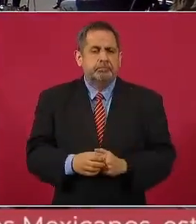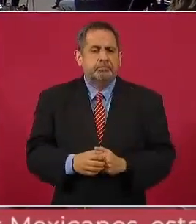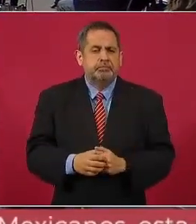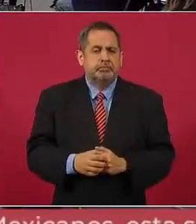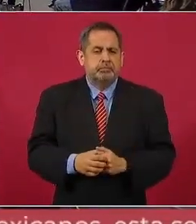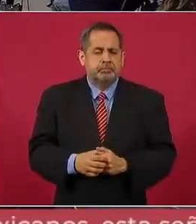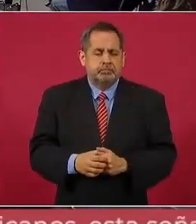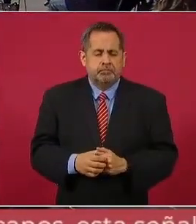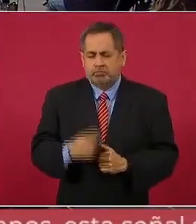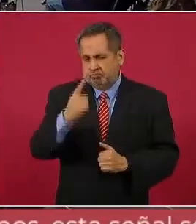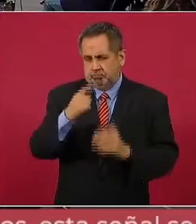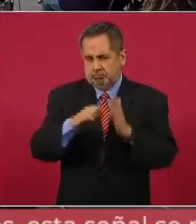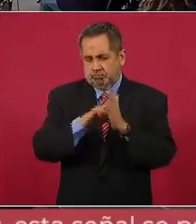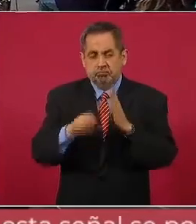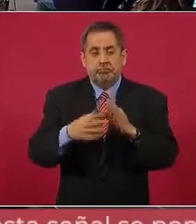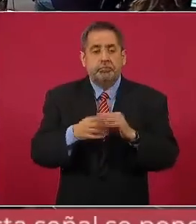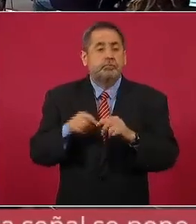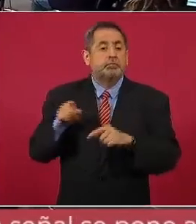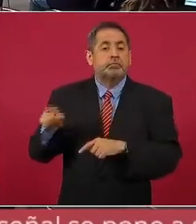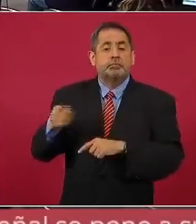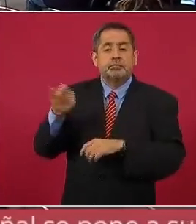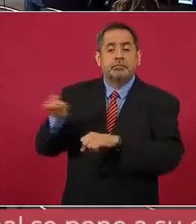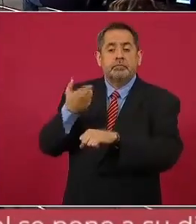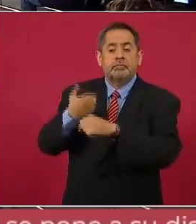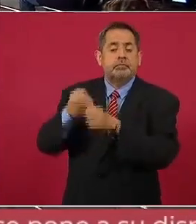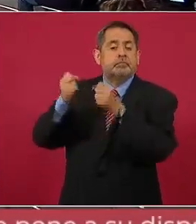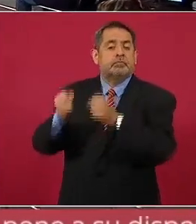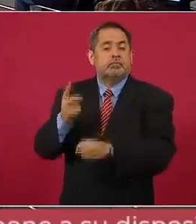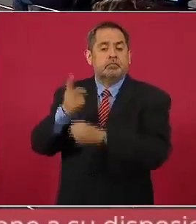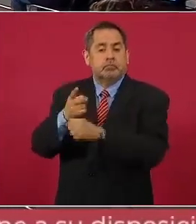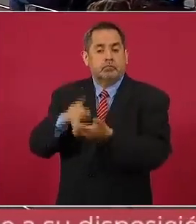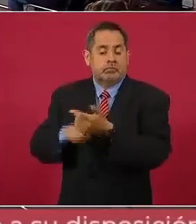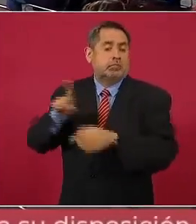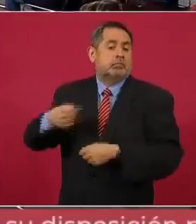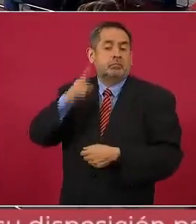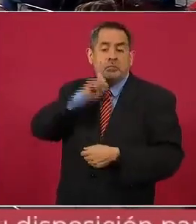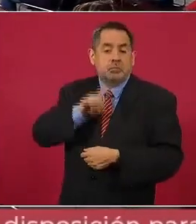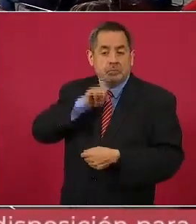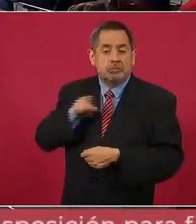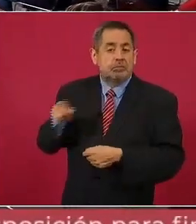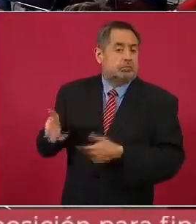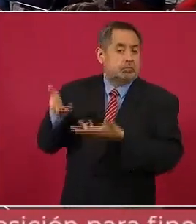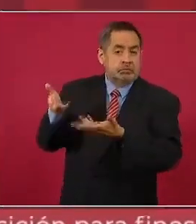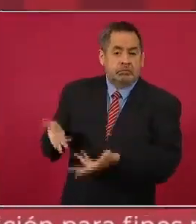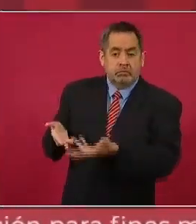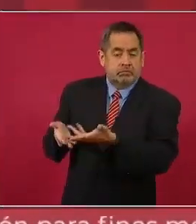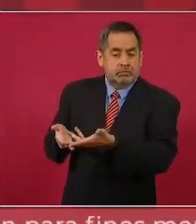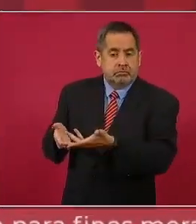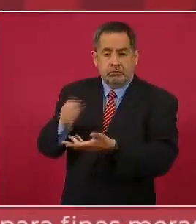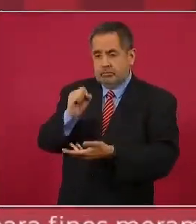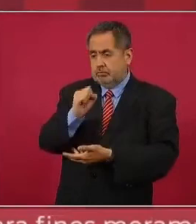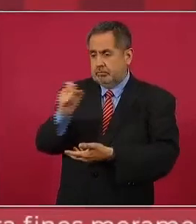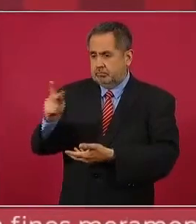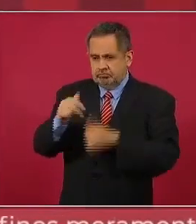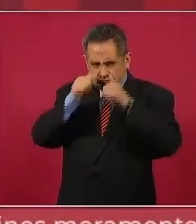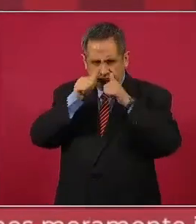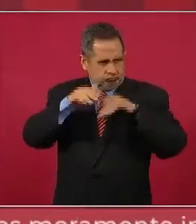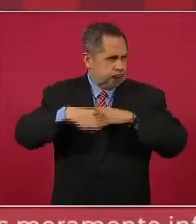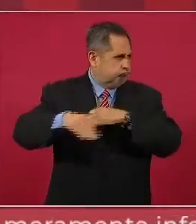un caso. La secretaria de Seguridad Pública, que es mujer, que atiende a